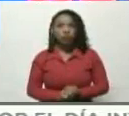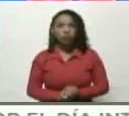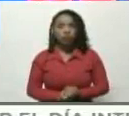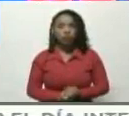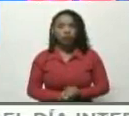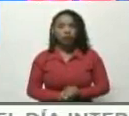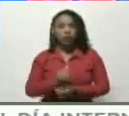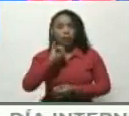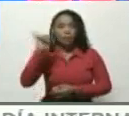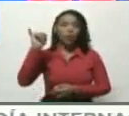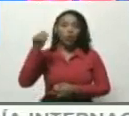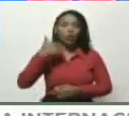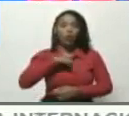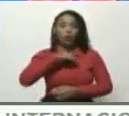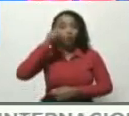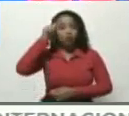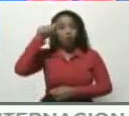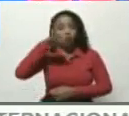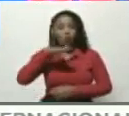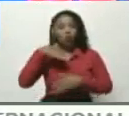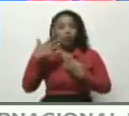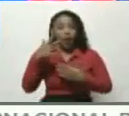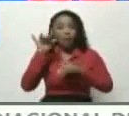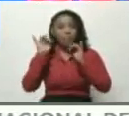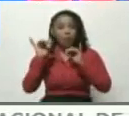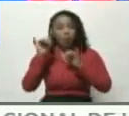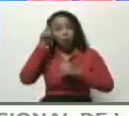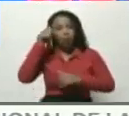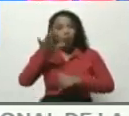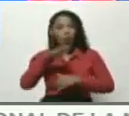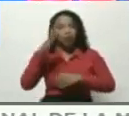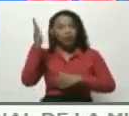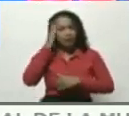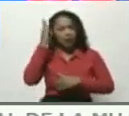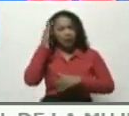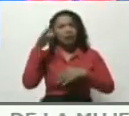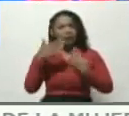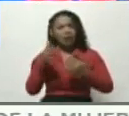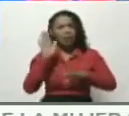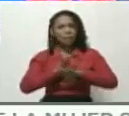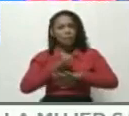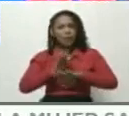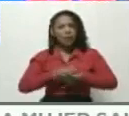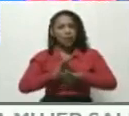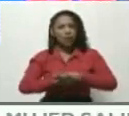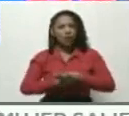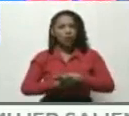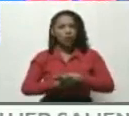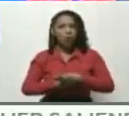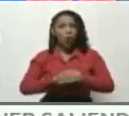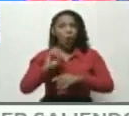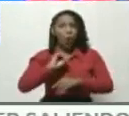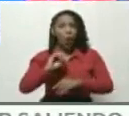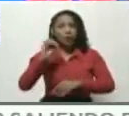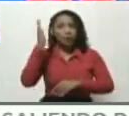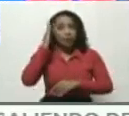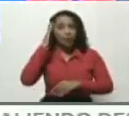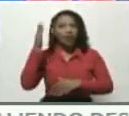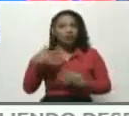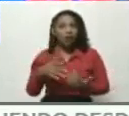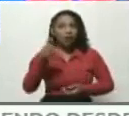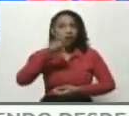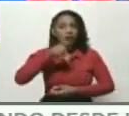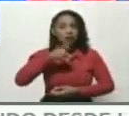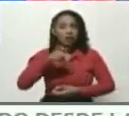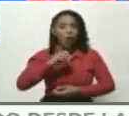las demandas de nuestro pueblo que el pueblo mismo que sabe lo que está padeciendo o que sabe lo que necesita